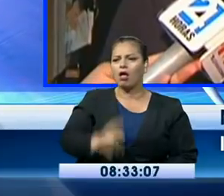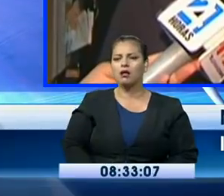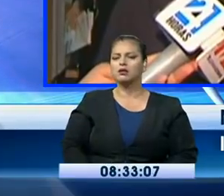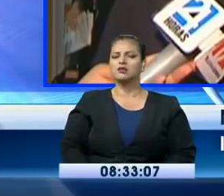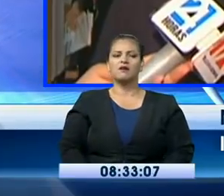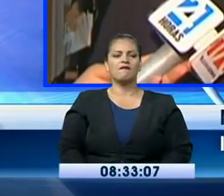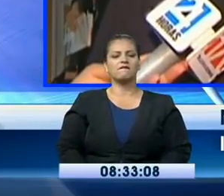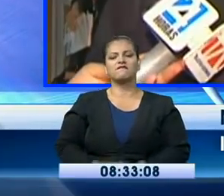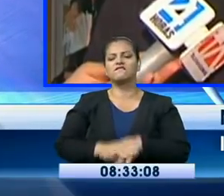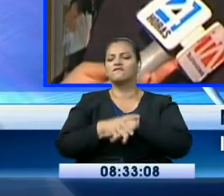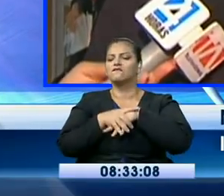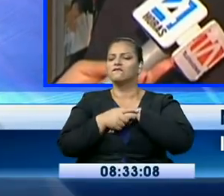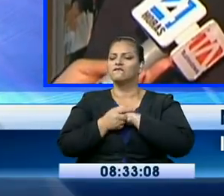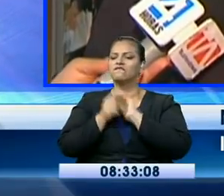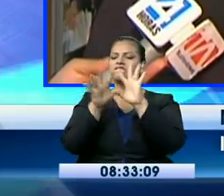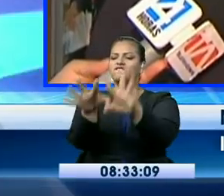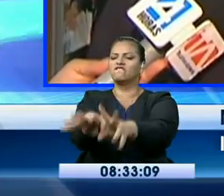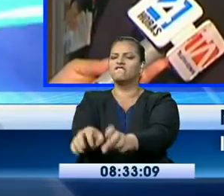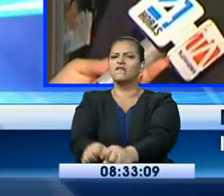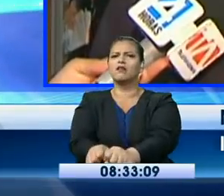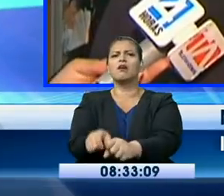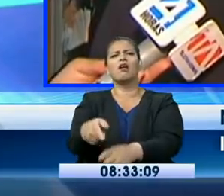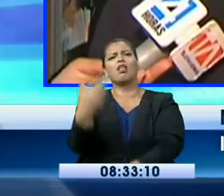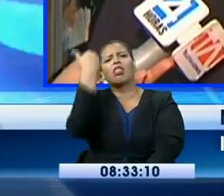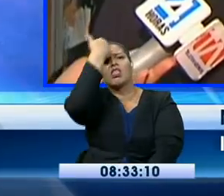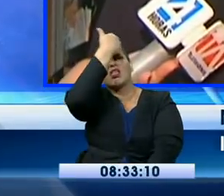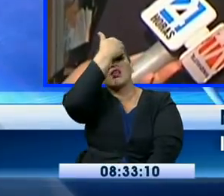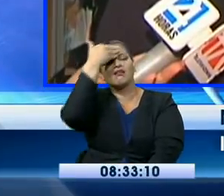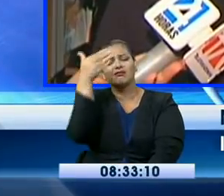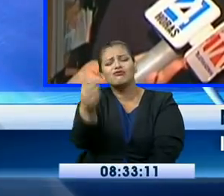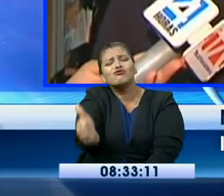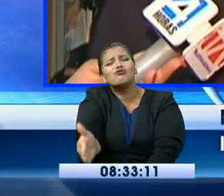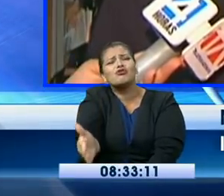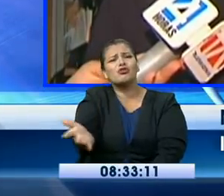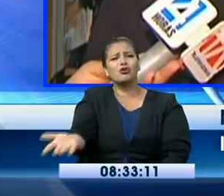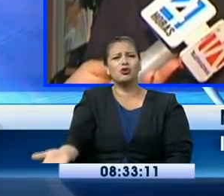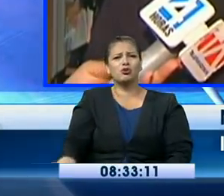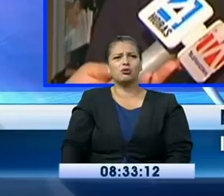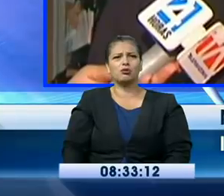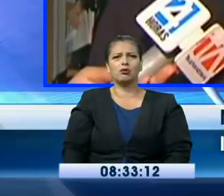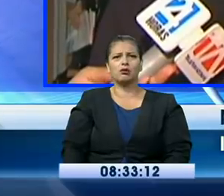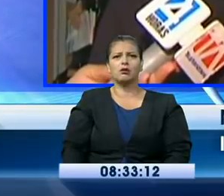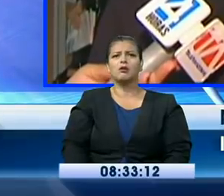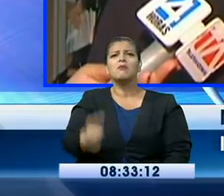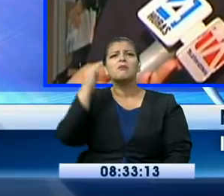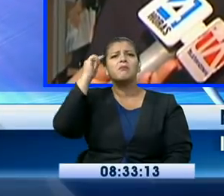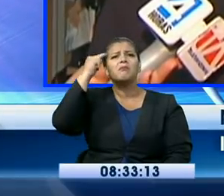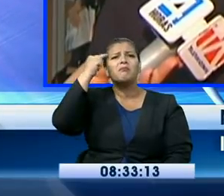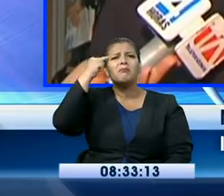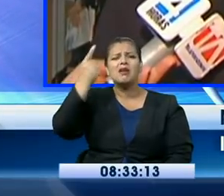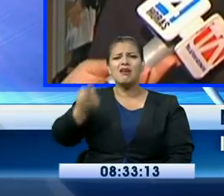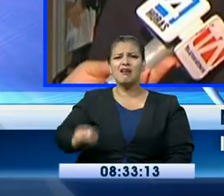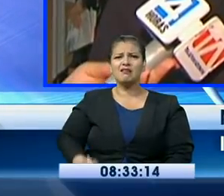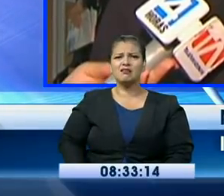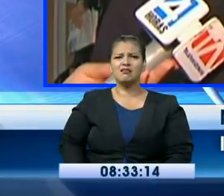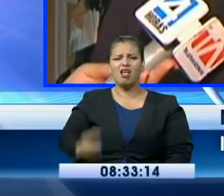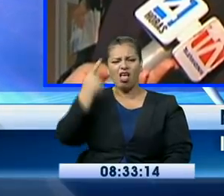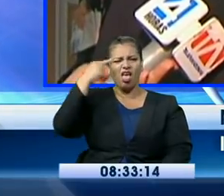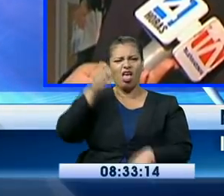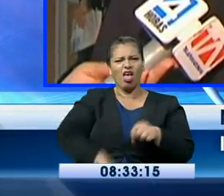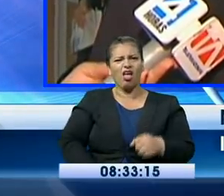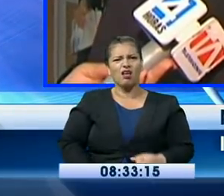violentando a una criaturita miserable que puede sentir un miserable de estos